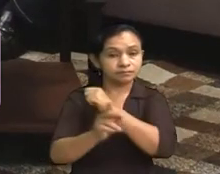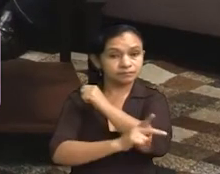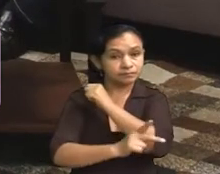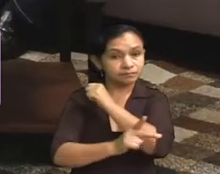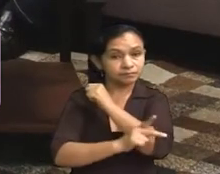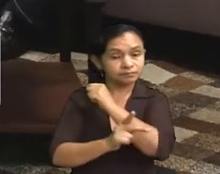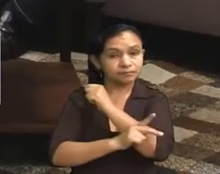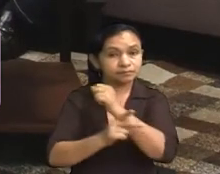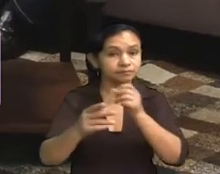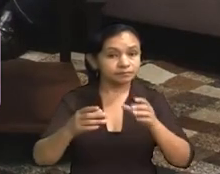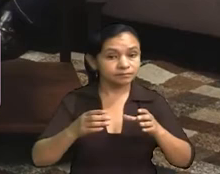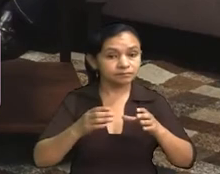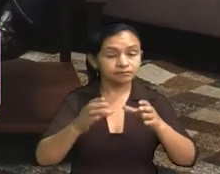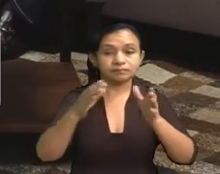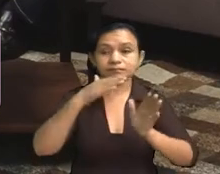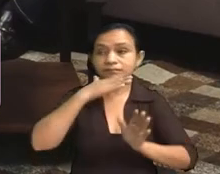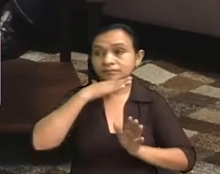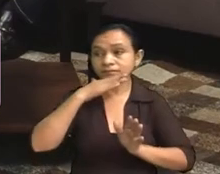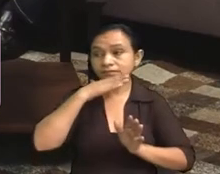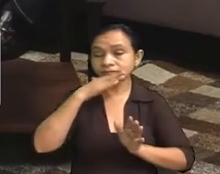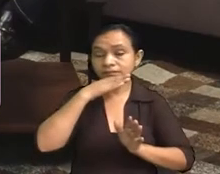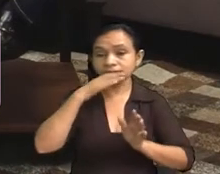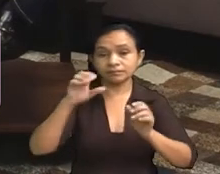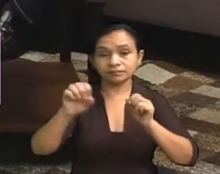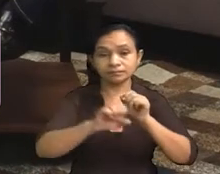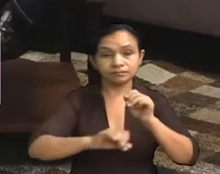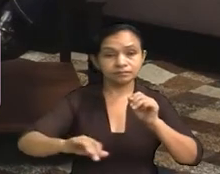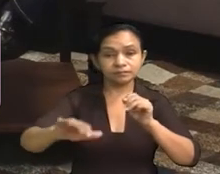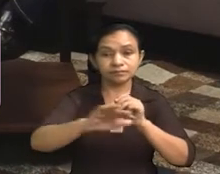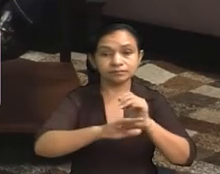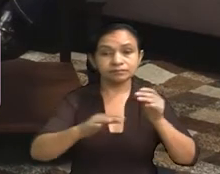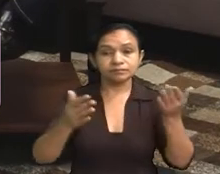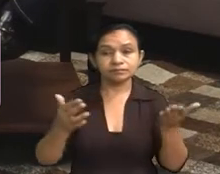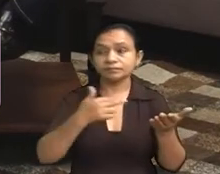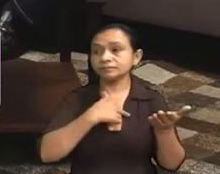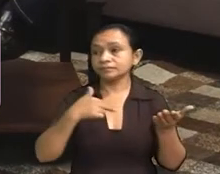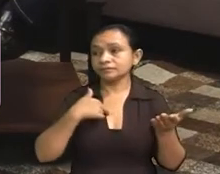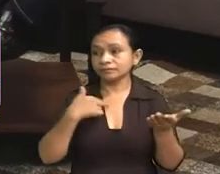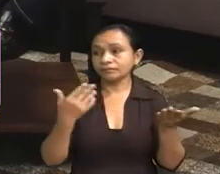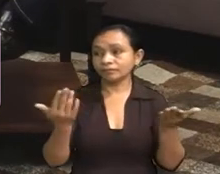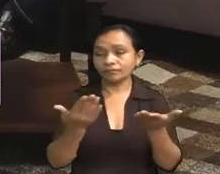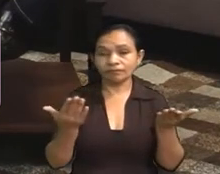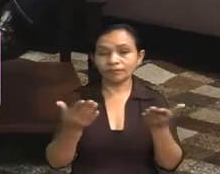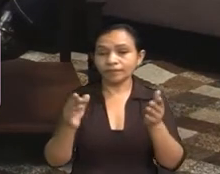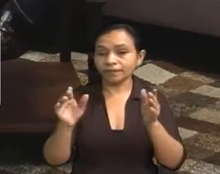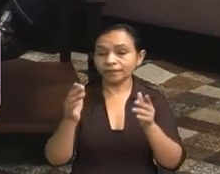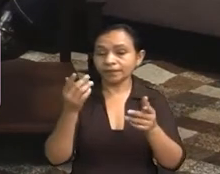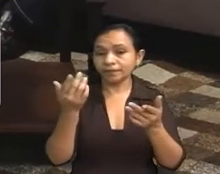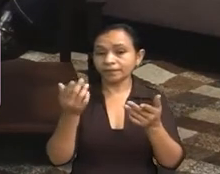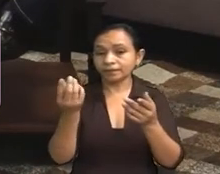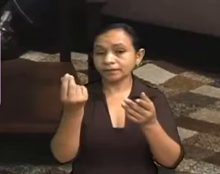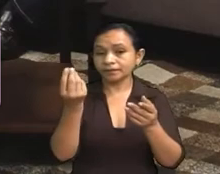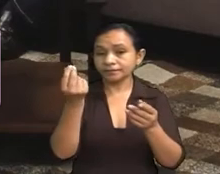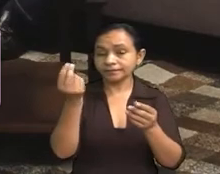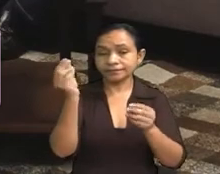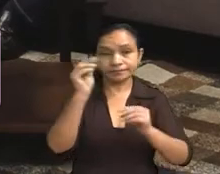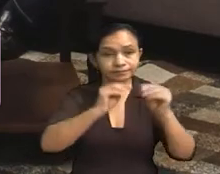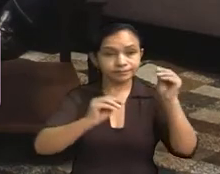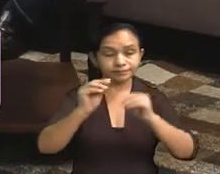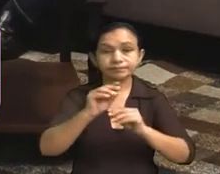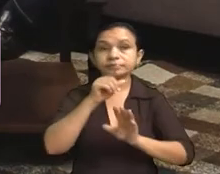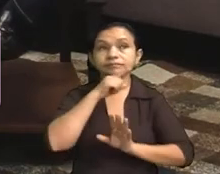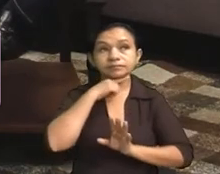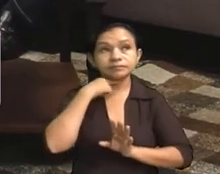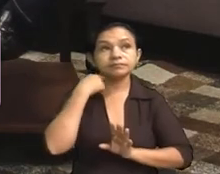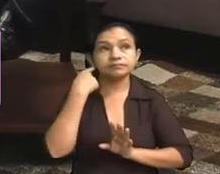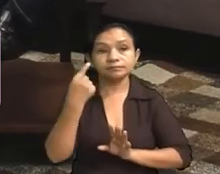un país con dificultades en el ámbito social y de seguridad, pues difícilmente puede tener estabilización de la economía. No, definitivamente.